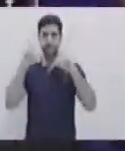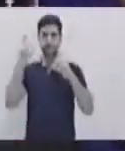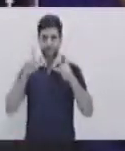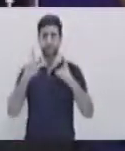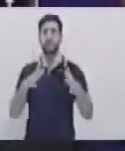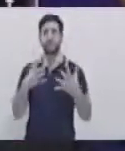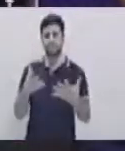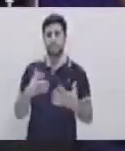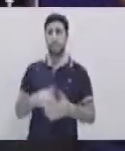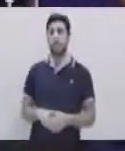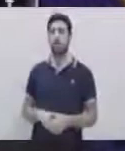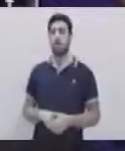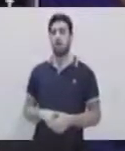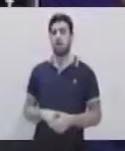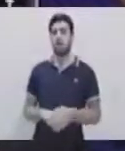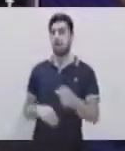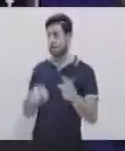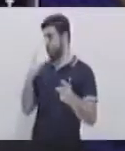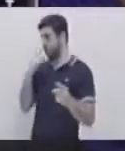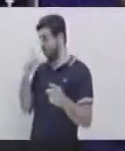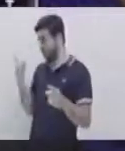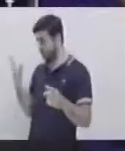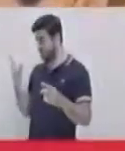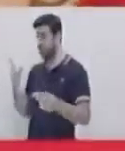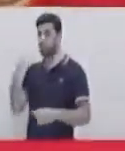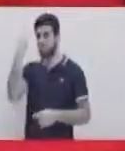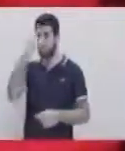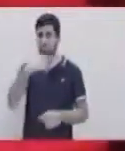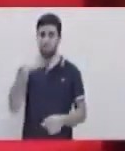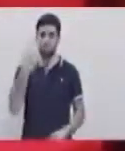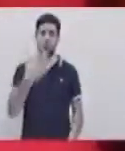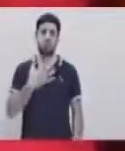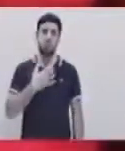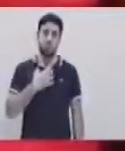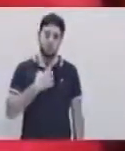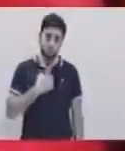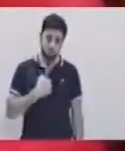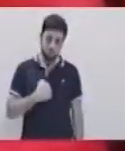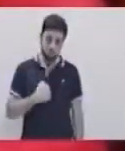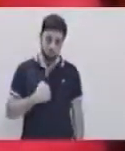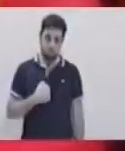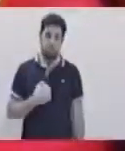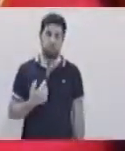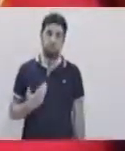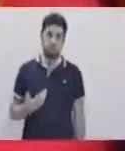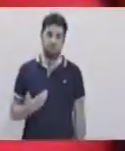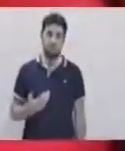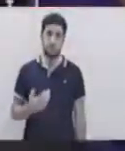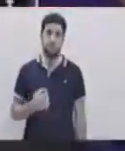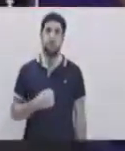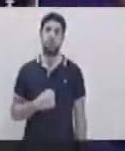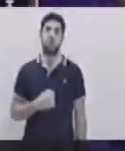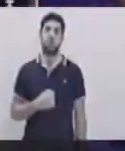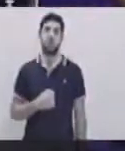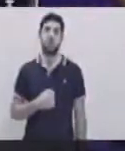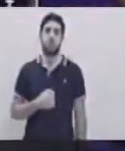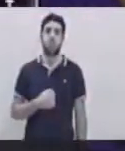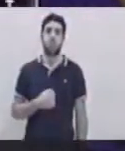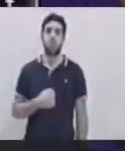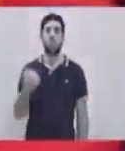Ay, ¿qué cara es esta? ¿Qué expresión tiene? Veamos. ¿Qué expresión tiene?